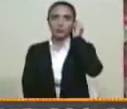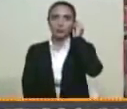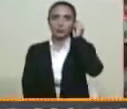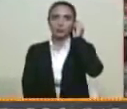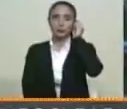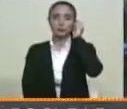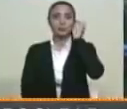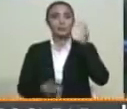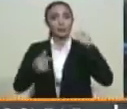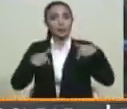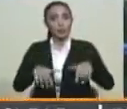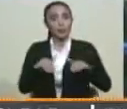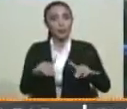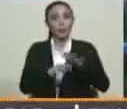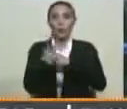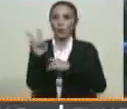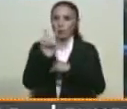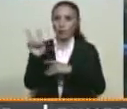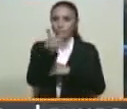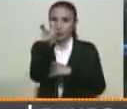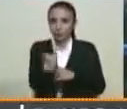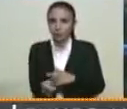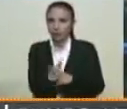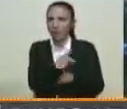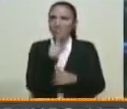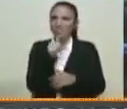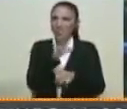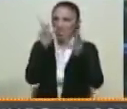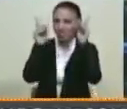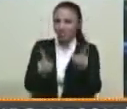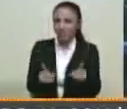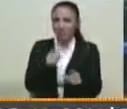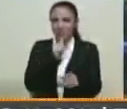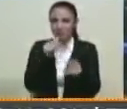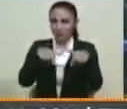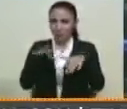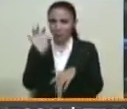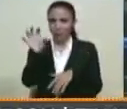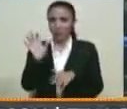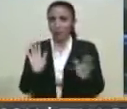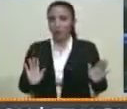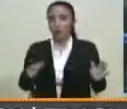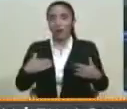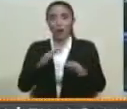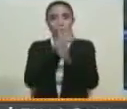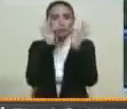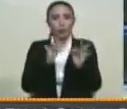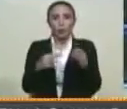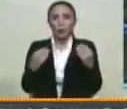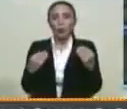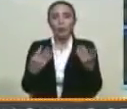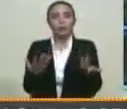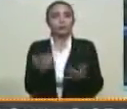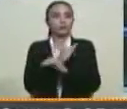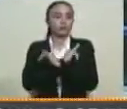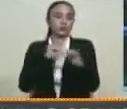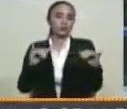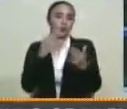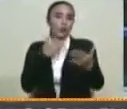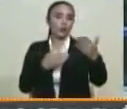Somos los venezolanos los que decidimos en nuestra patria de manera soberana.